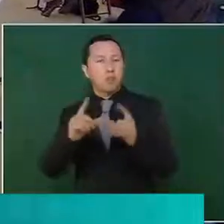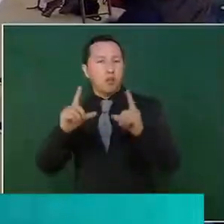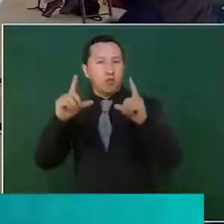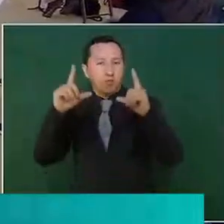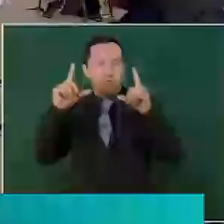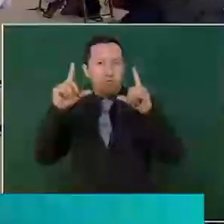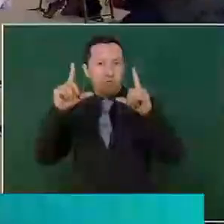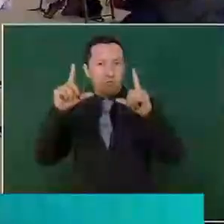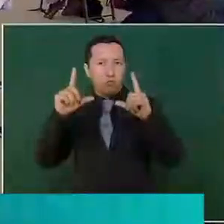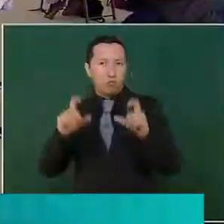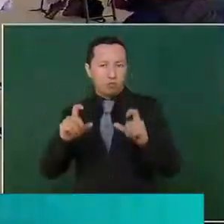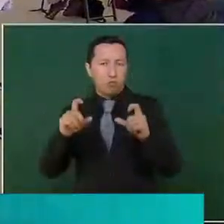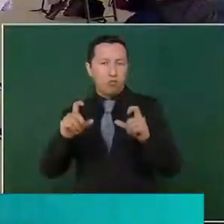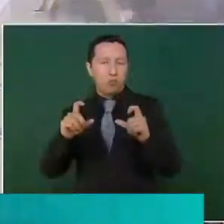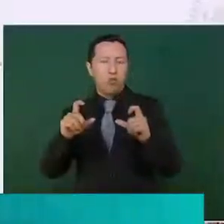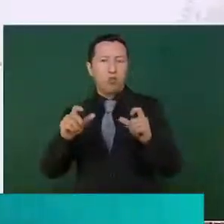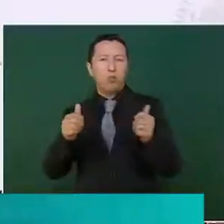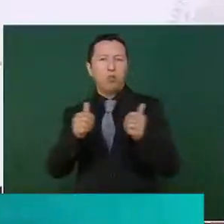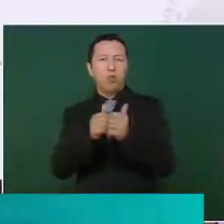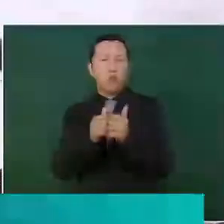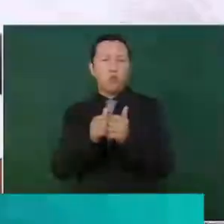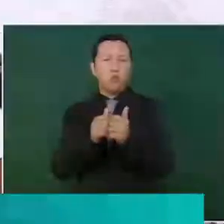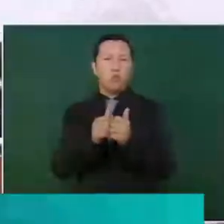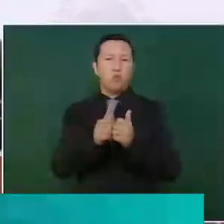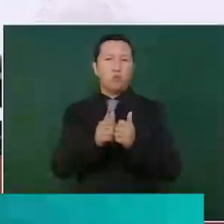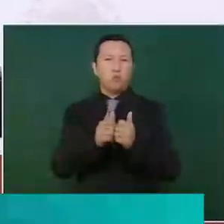con Almagro